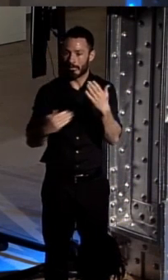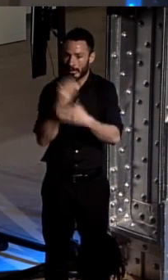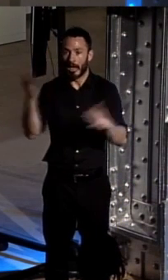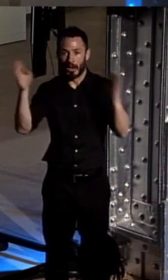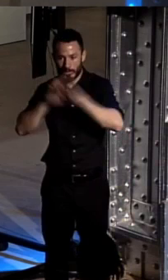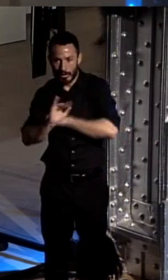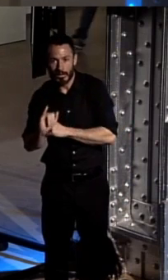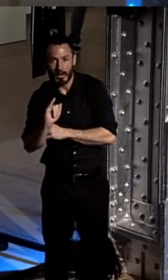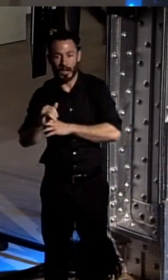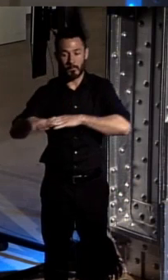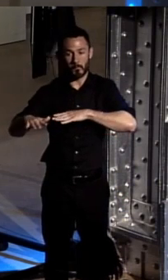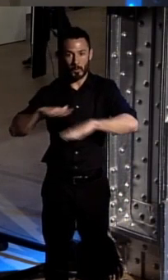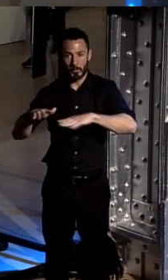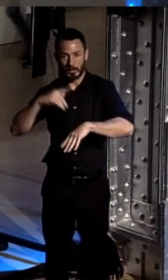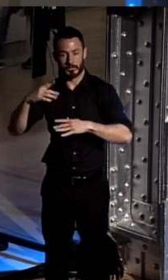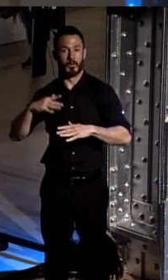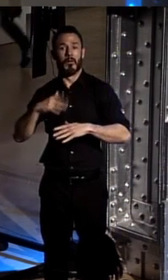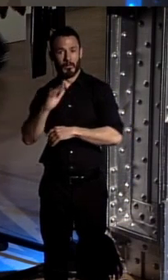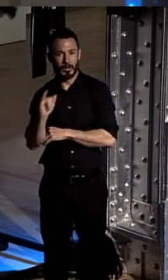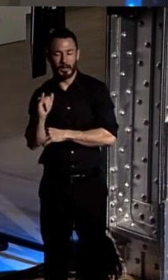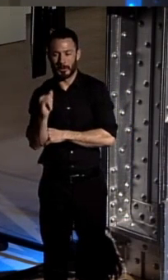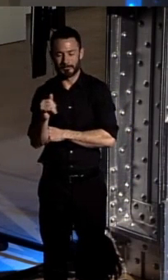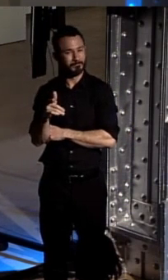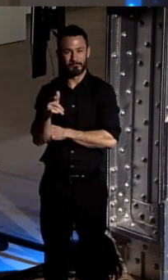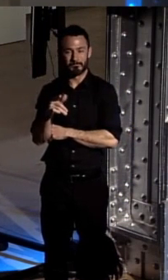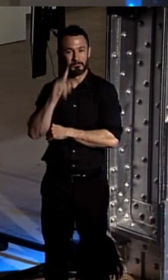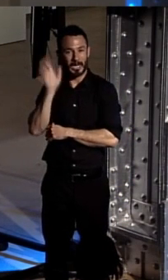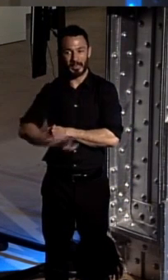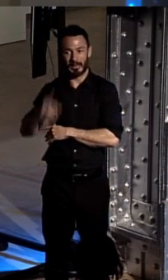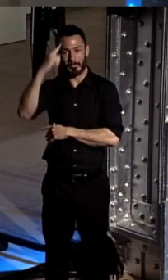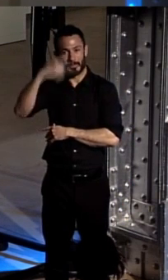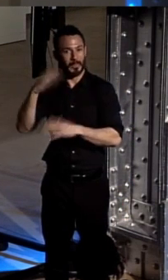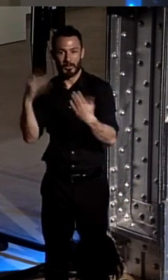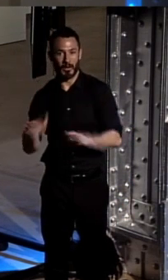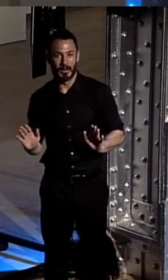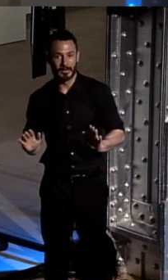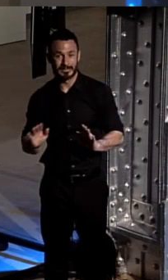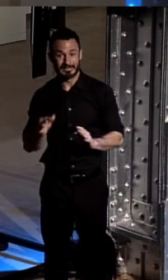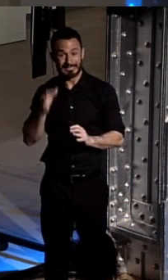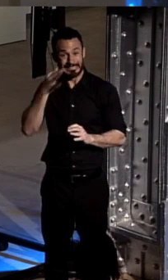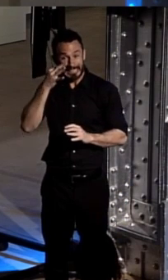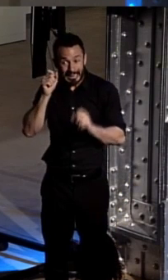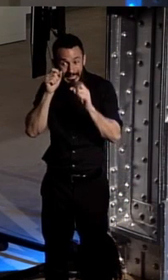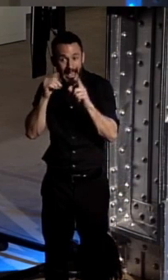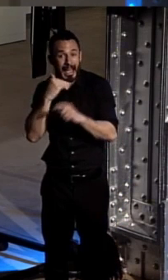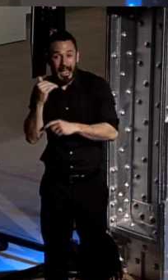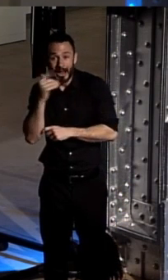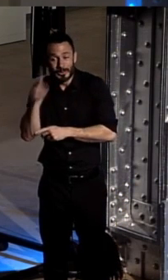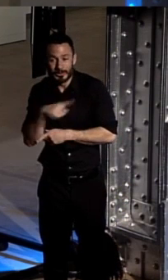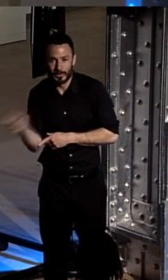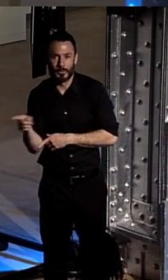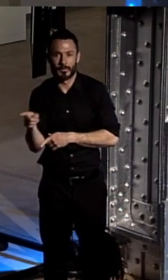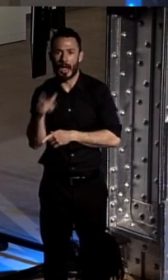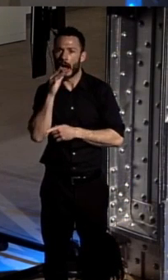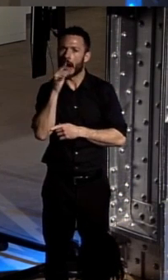respira, que incluso tiene movimientos involuntarios, pero que no parece tener conciencia. ¿Será así? Otra vez, ahora tenemos una herramienta nueva, un